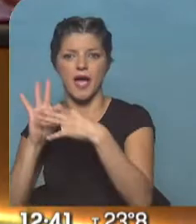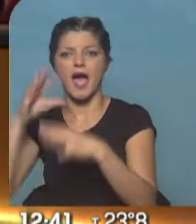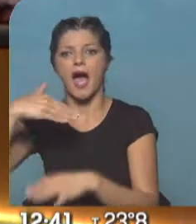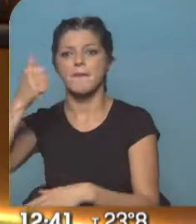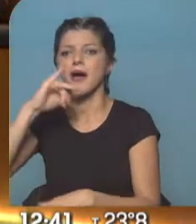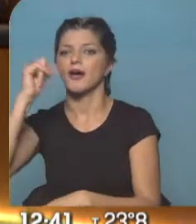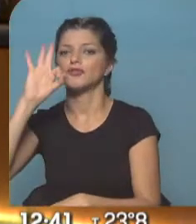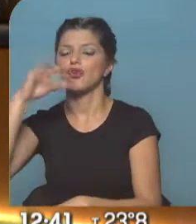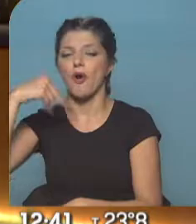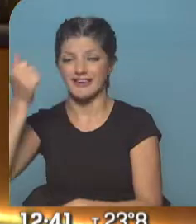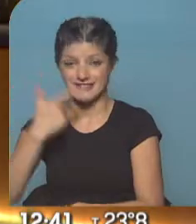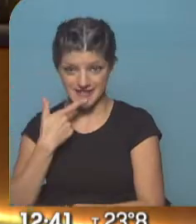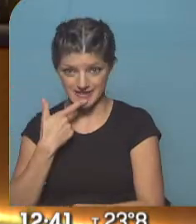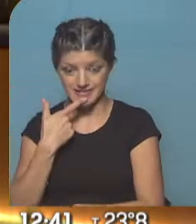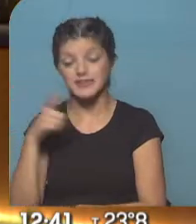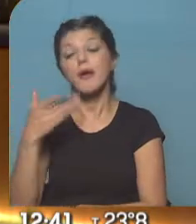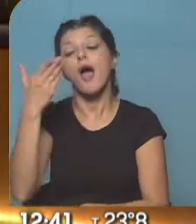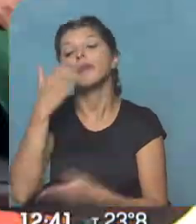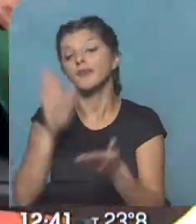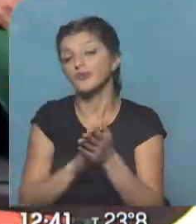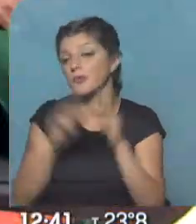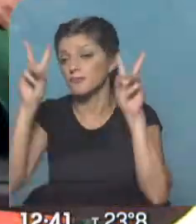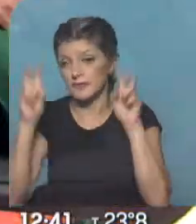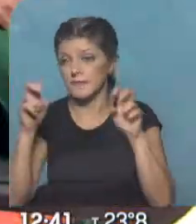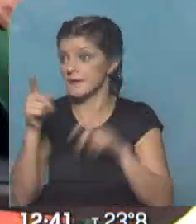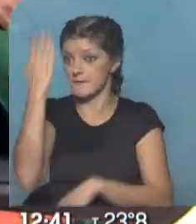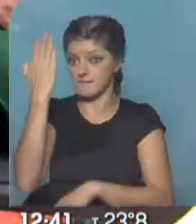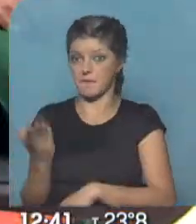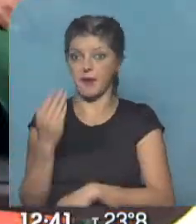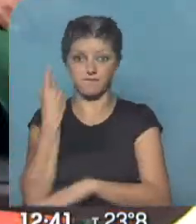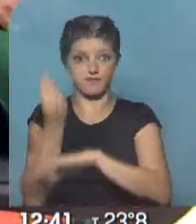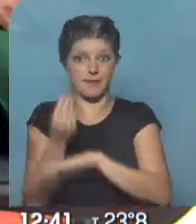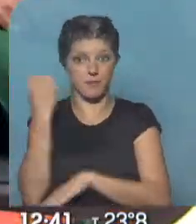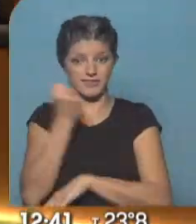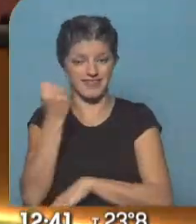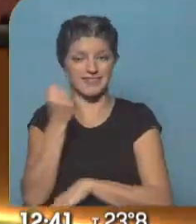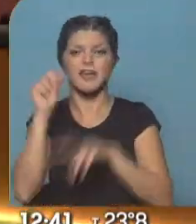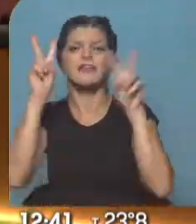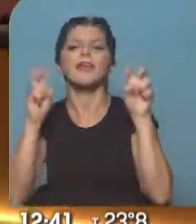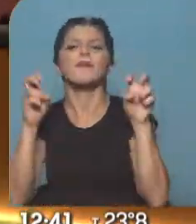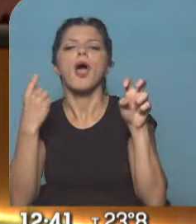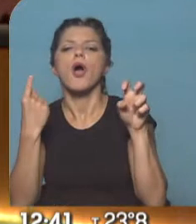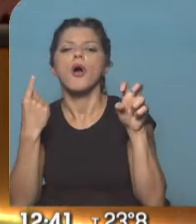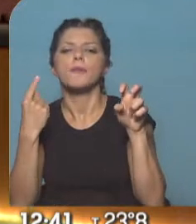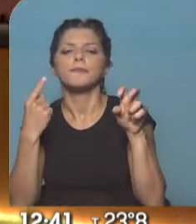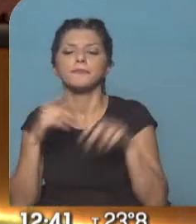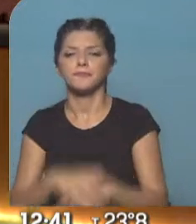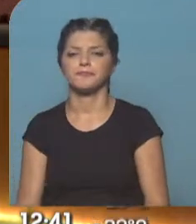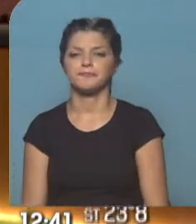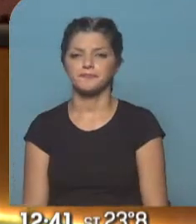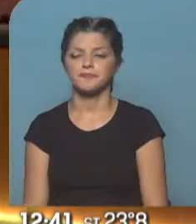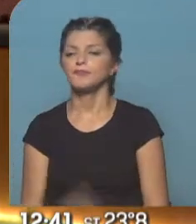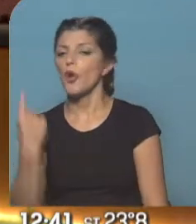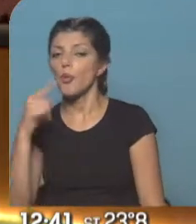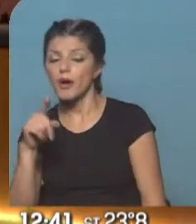Orinoco, y va a pedir en un tema que es, él se ha convertido en una persona muy importante a partir de su Laudato Si sobre los temas de